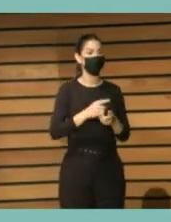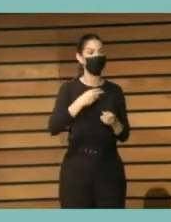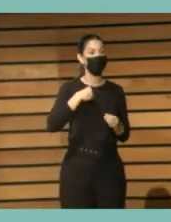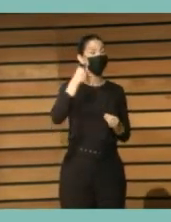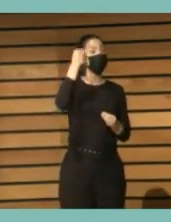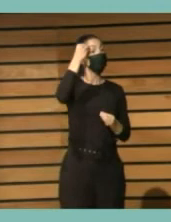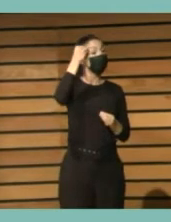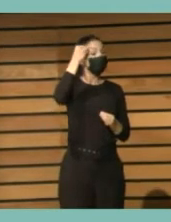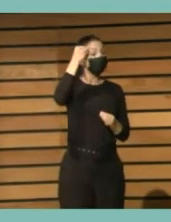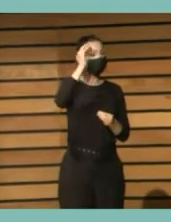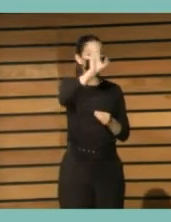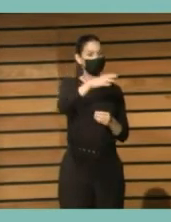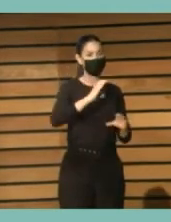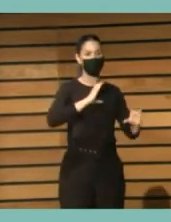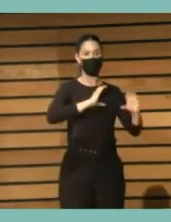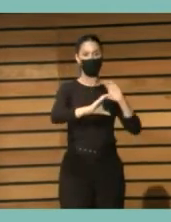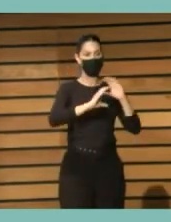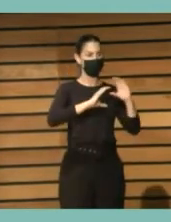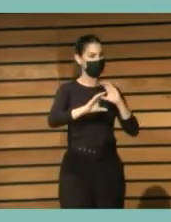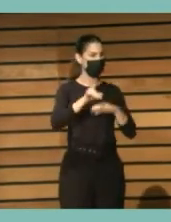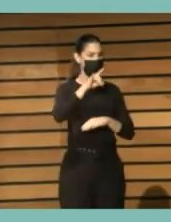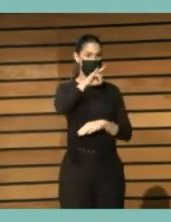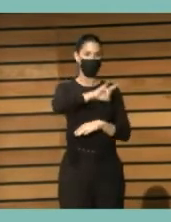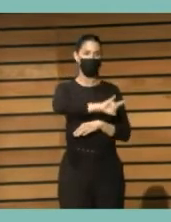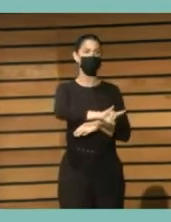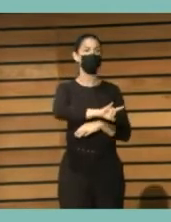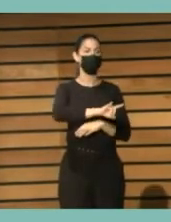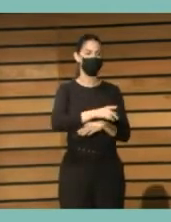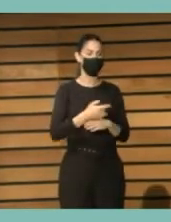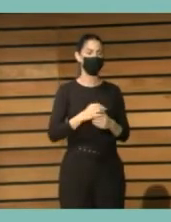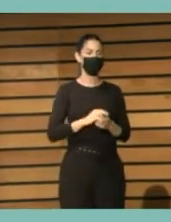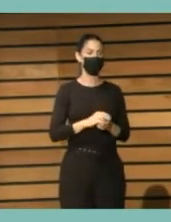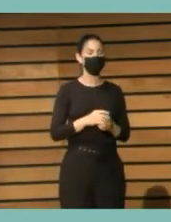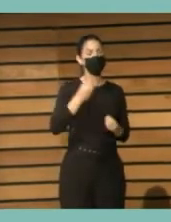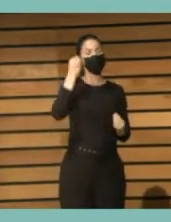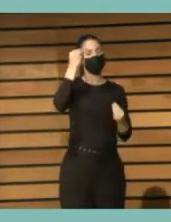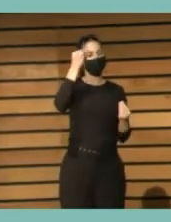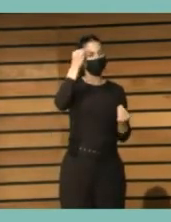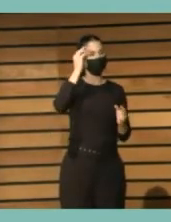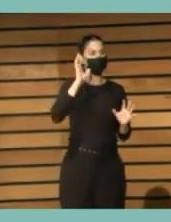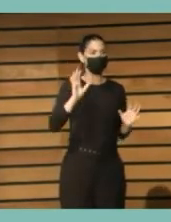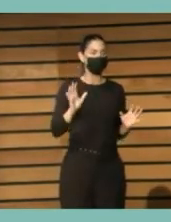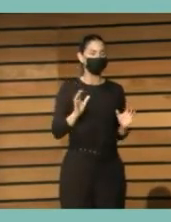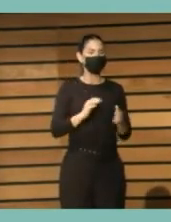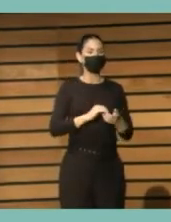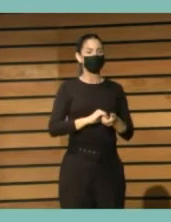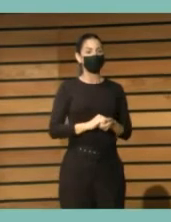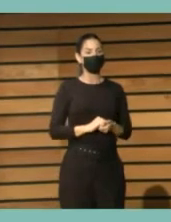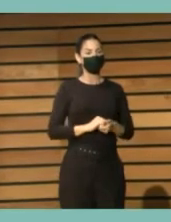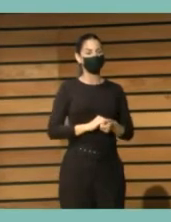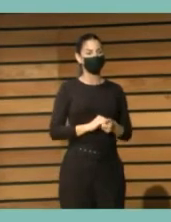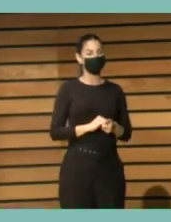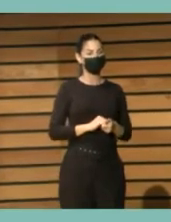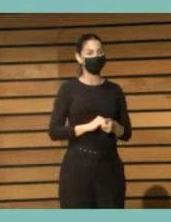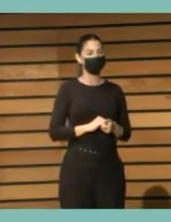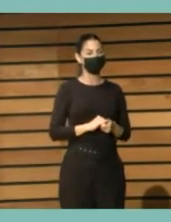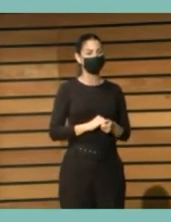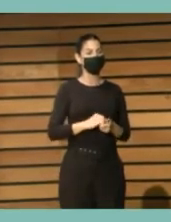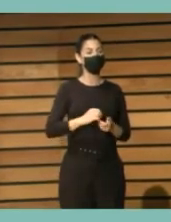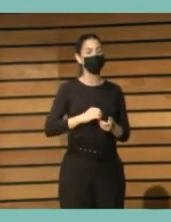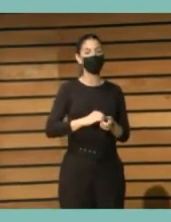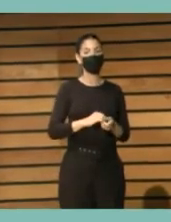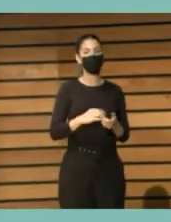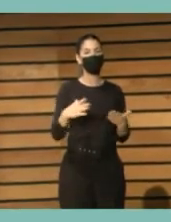comunicamos mal. Creo que quizá todo lo que… O sea, todo lo que se ha